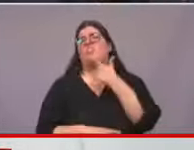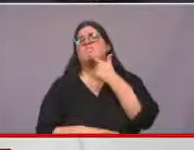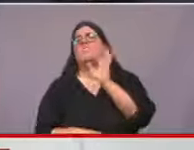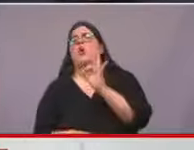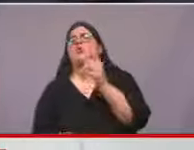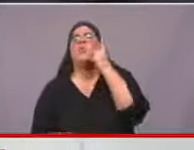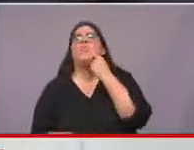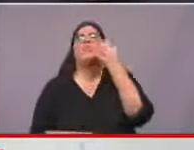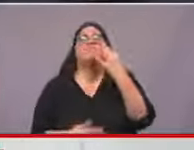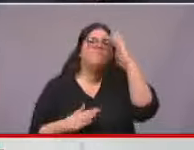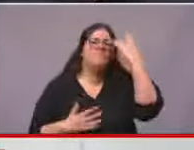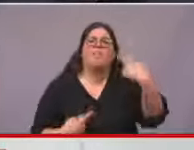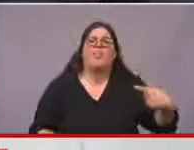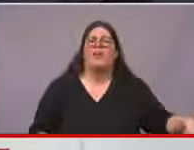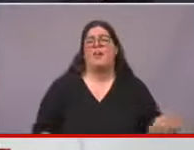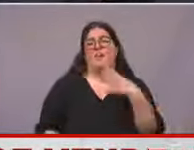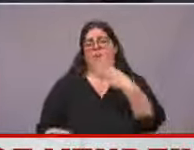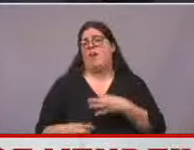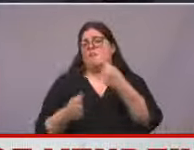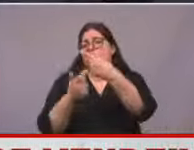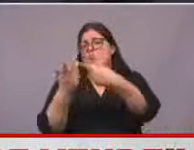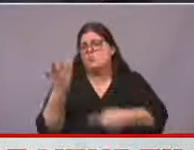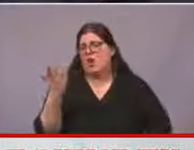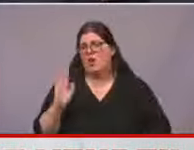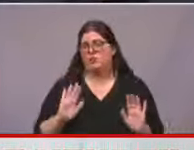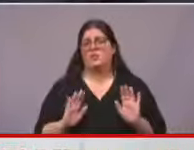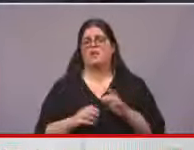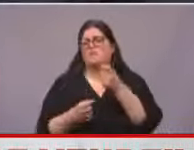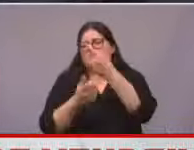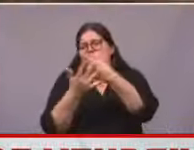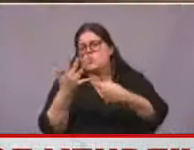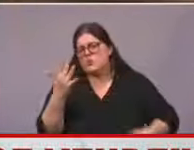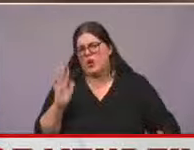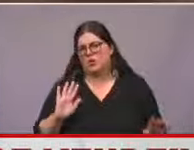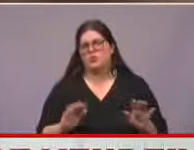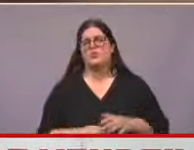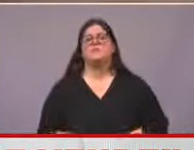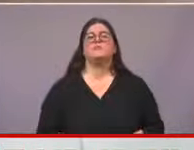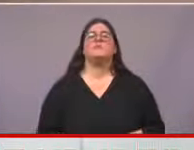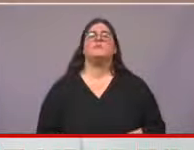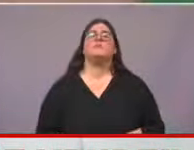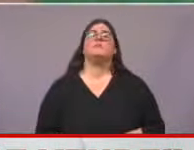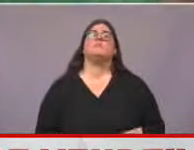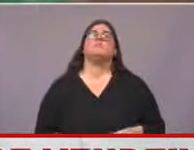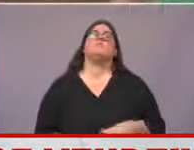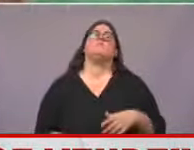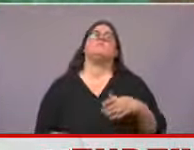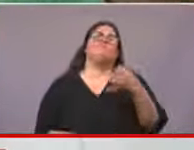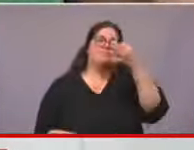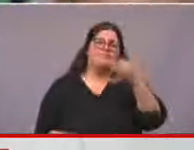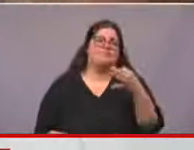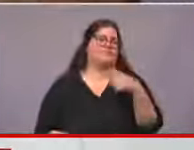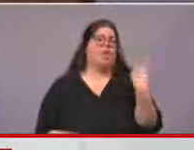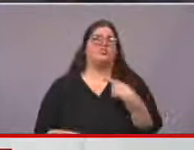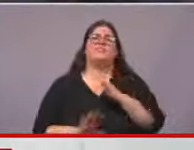octubre? Son muchas cosas. Son muchas cosas, pero recuperamos